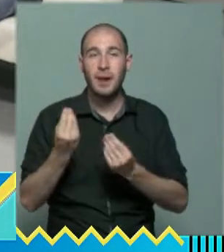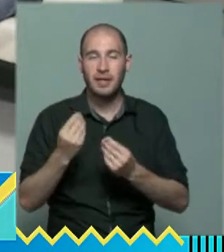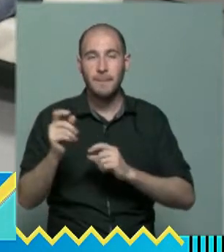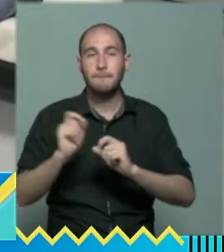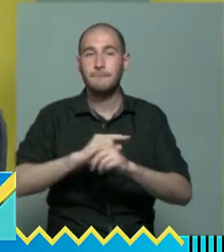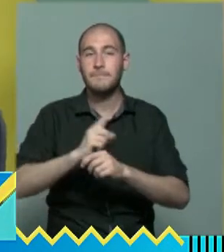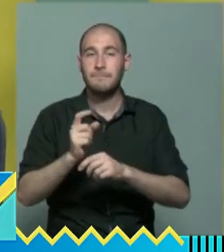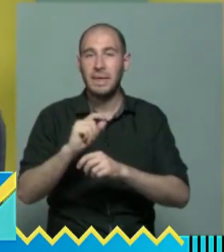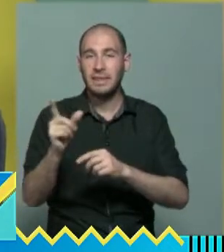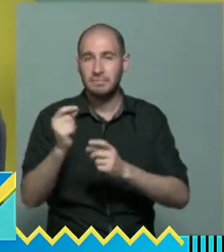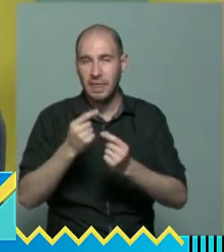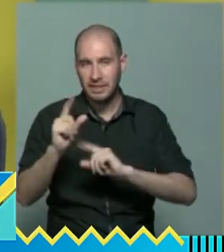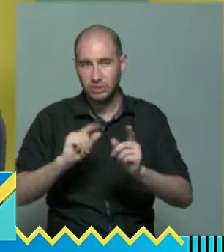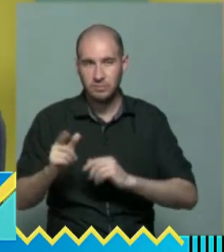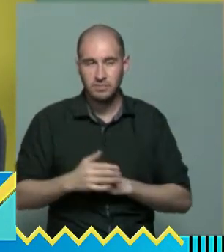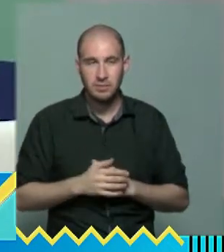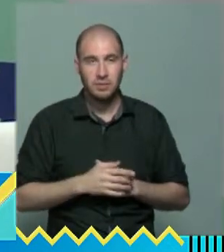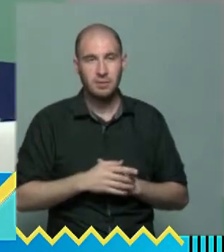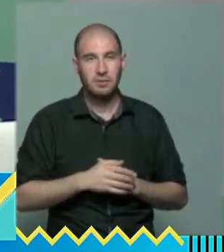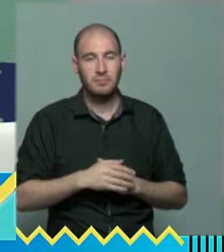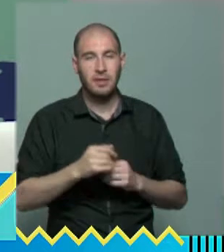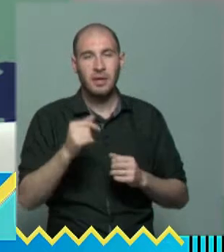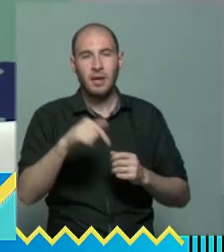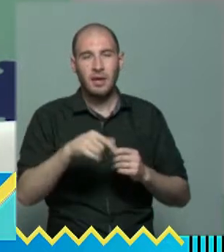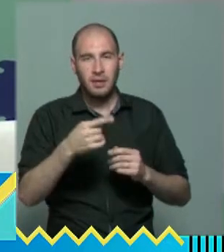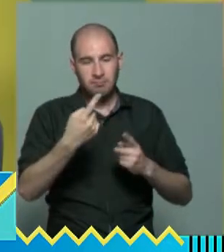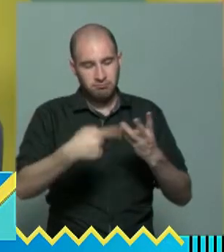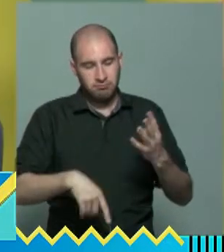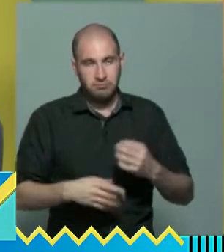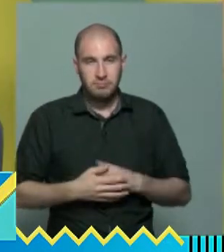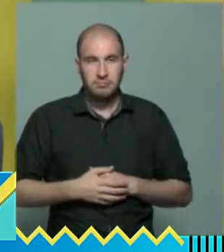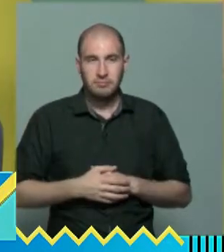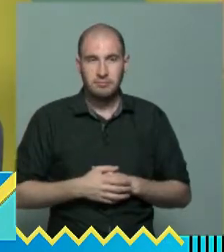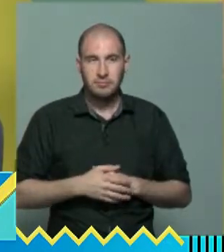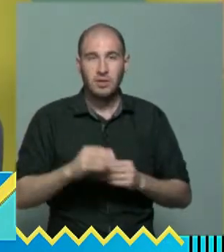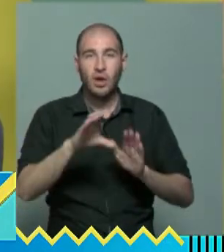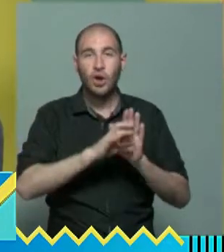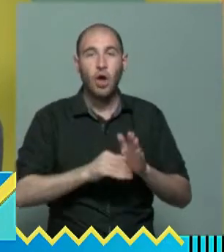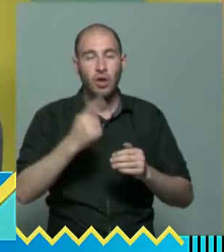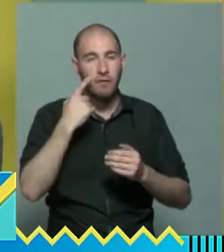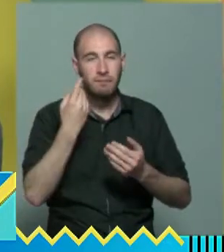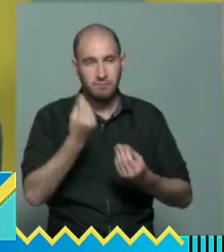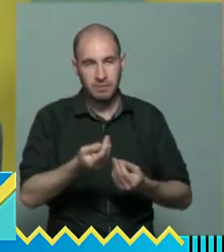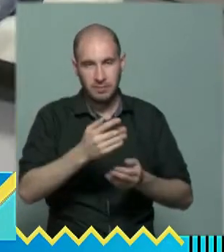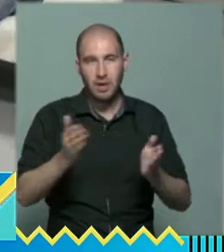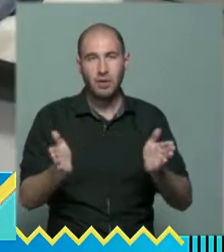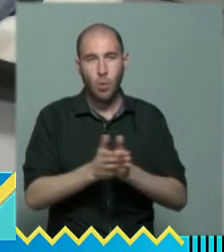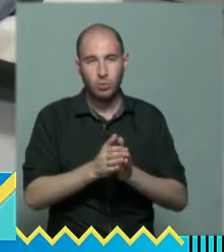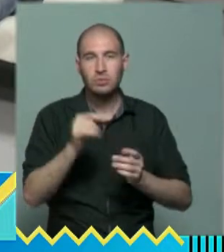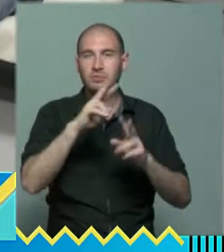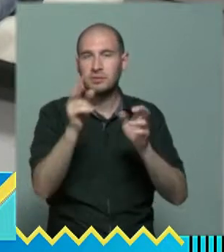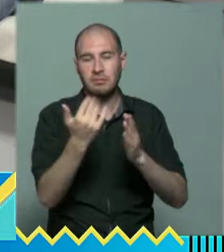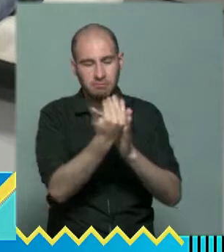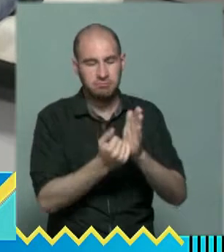medición de la pero no velocidad. significa eso. Bueno, y sin detenerme en el tema del código de convivencia que decimos y con respecto a todo lo